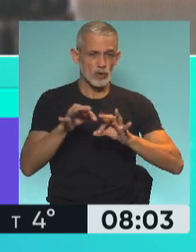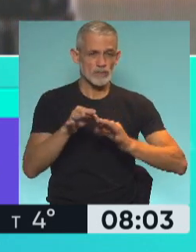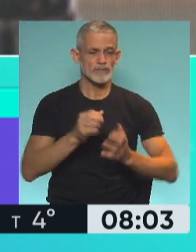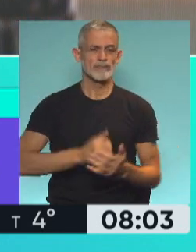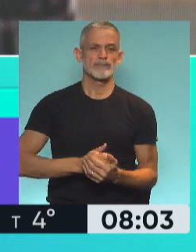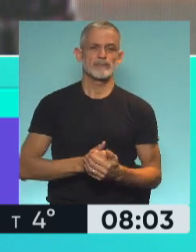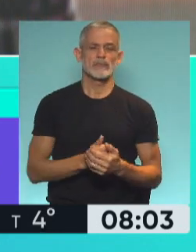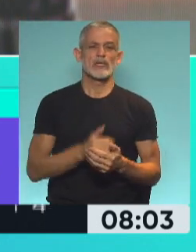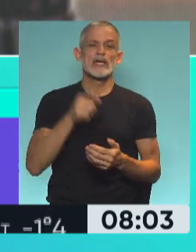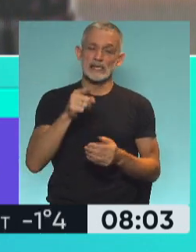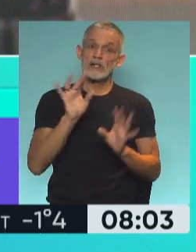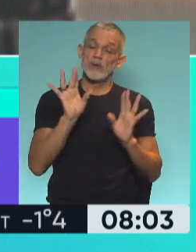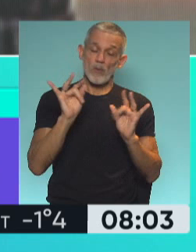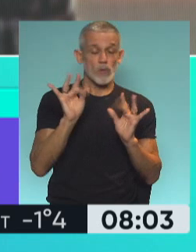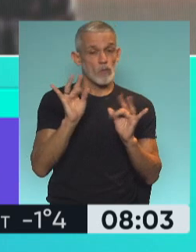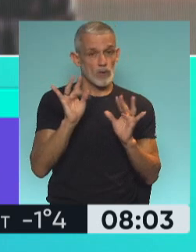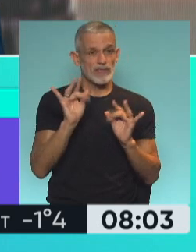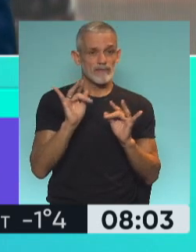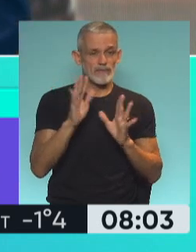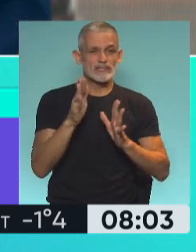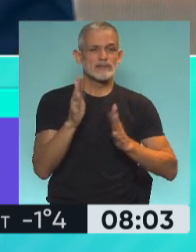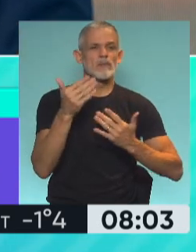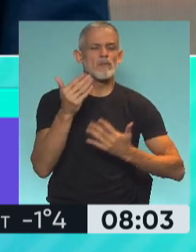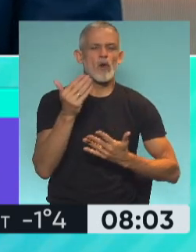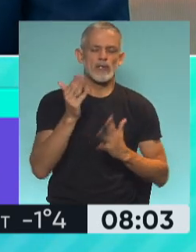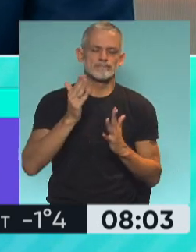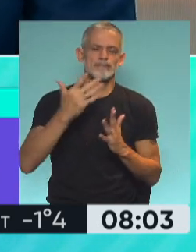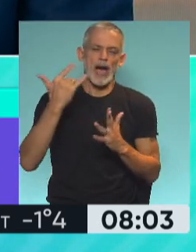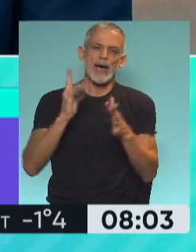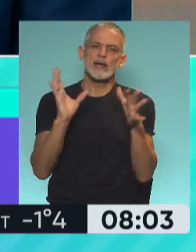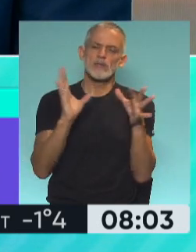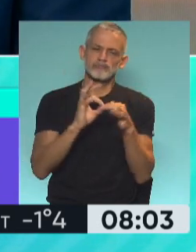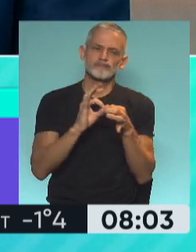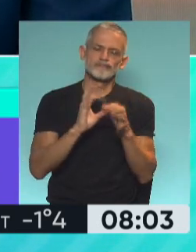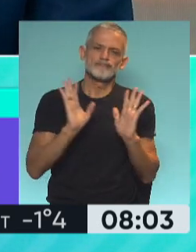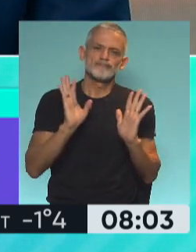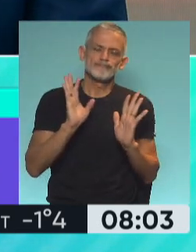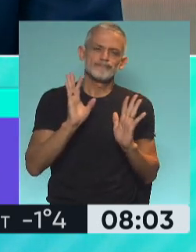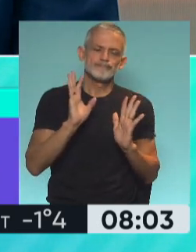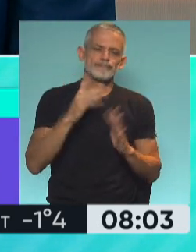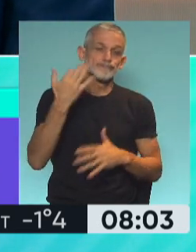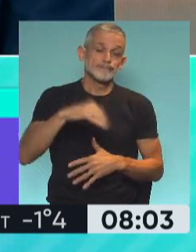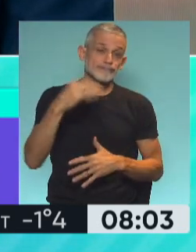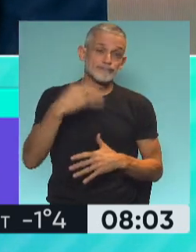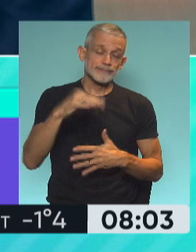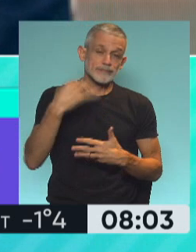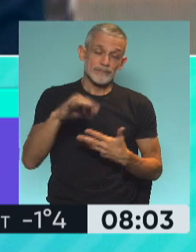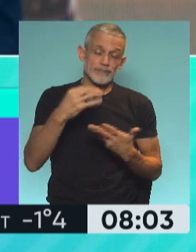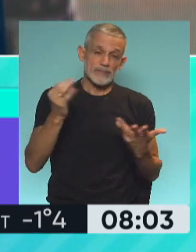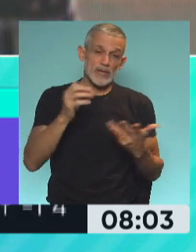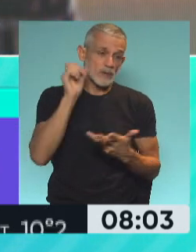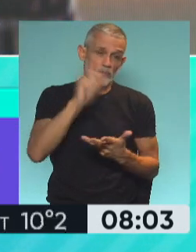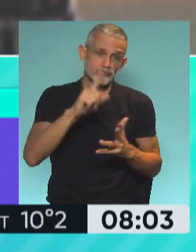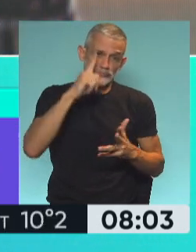Mire, esto es muy difícil de poder deslindar porque es algo que resulta inherente a